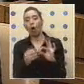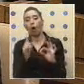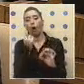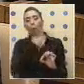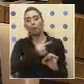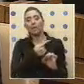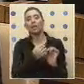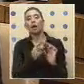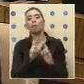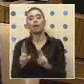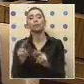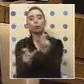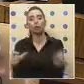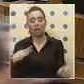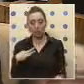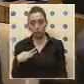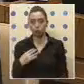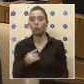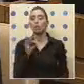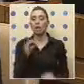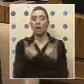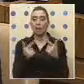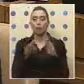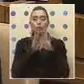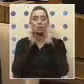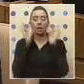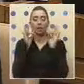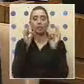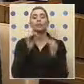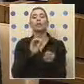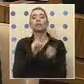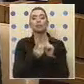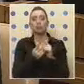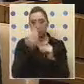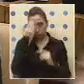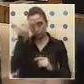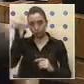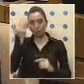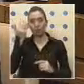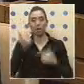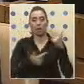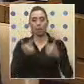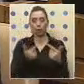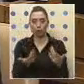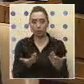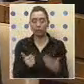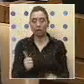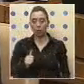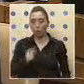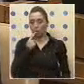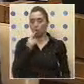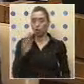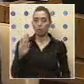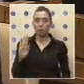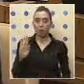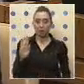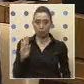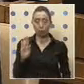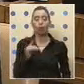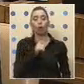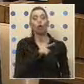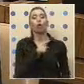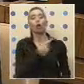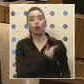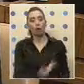la política. Cumplir lo prometido es prestigiar la política, prestigia al gobierno que se hace cargo de la promesa